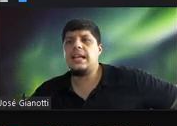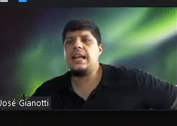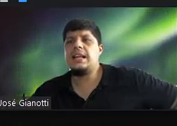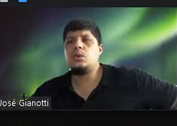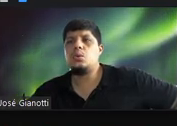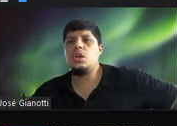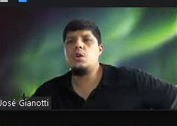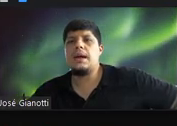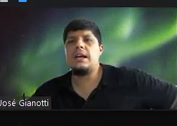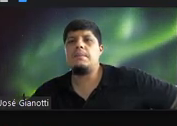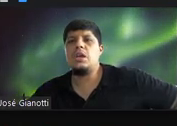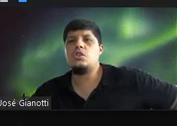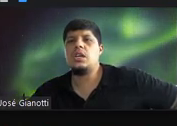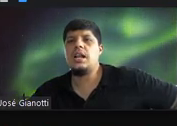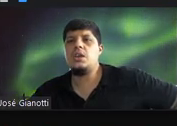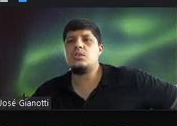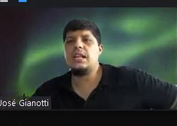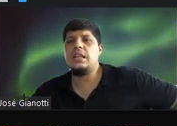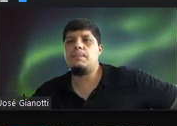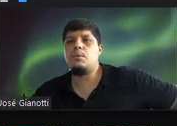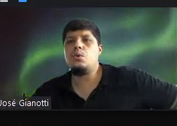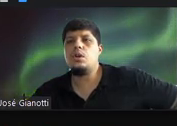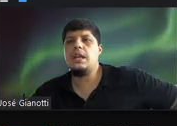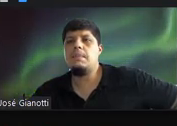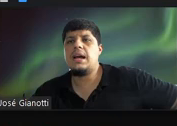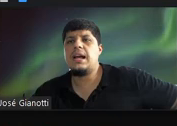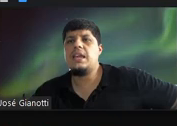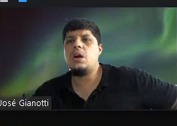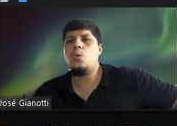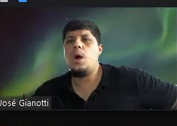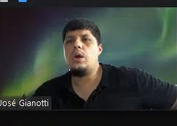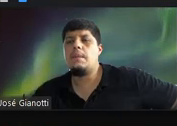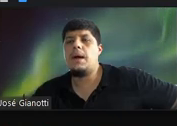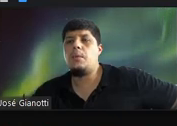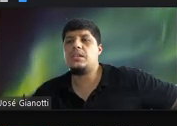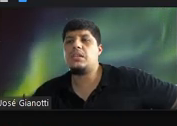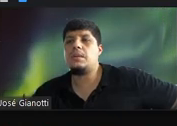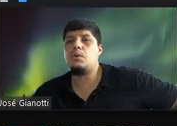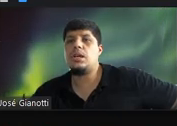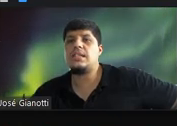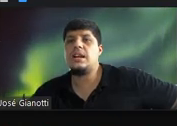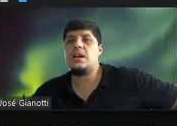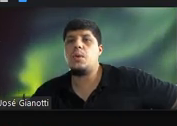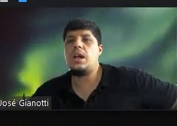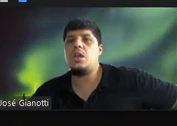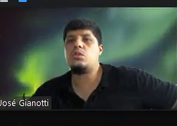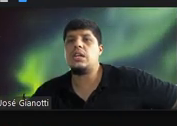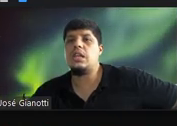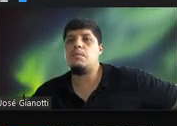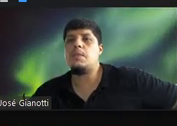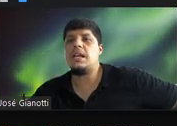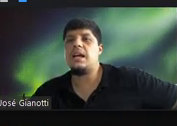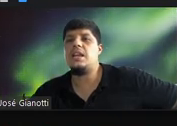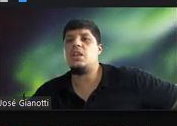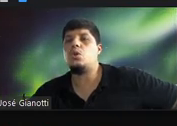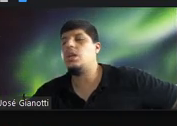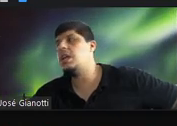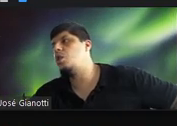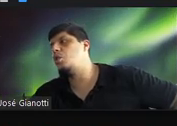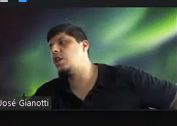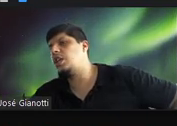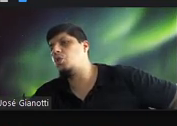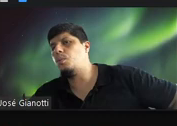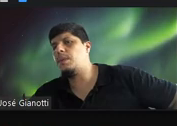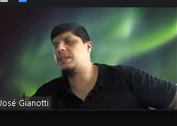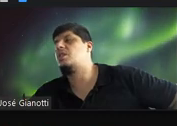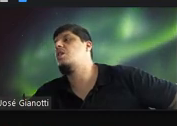Sullana, Talara, Trujillo, Pacasmayo, Chiclayo, Santa, Puno, Lima, Callao, Huaura, Bagua, Chachapoyas, Tacna, Huancayo, Satipo, Mariscal Nieto,